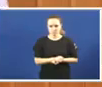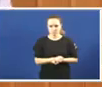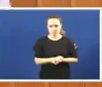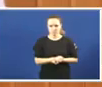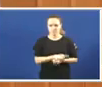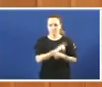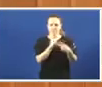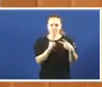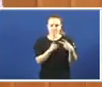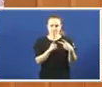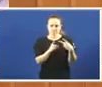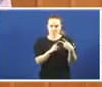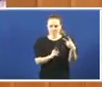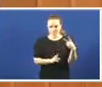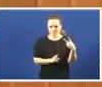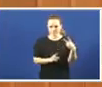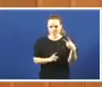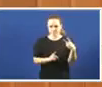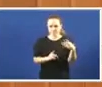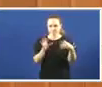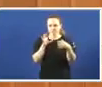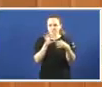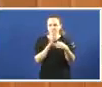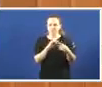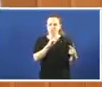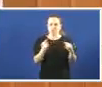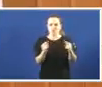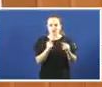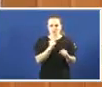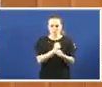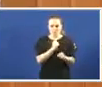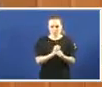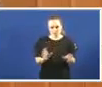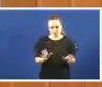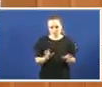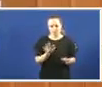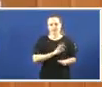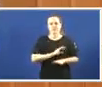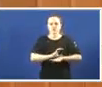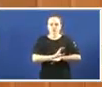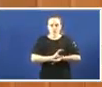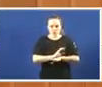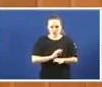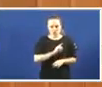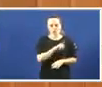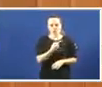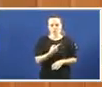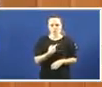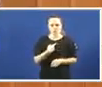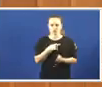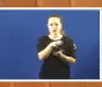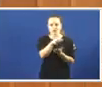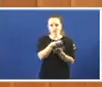A segunda idea ten que ver con este debate sobre o emprego. Señor conselleiro, voulle enviar despois o informe que